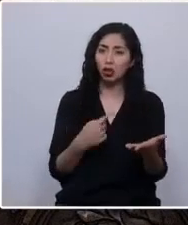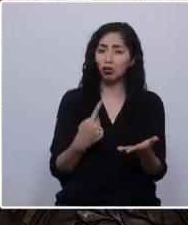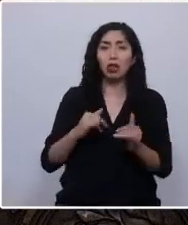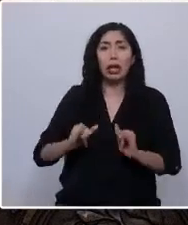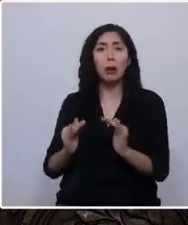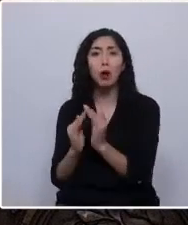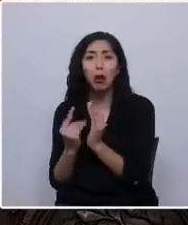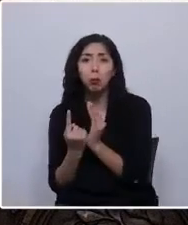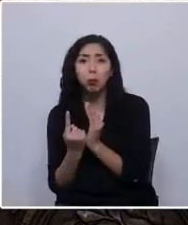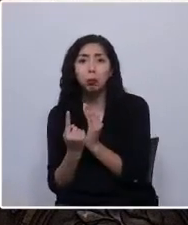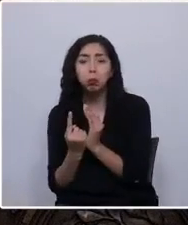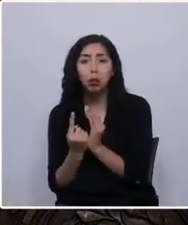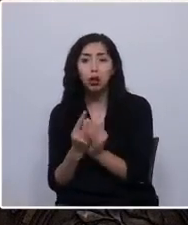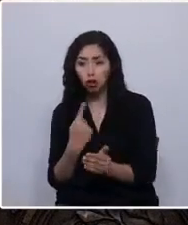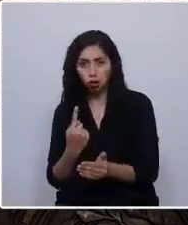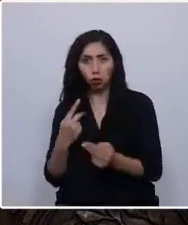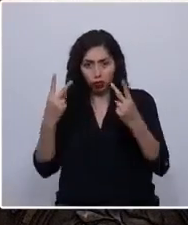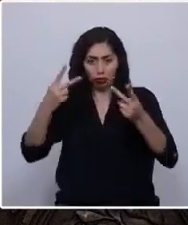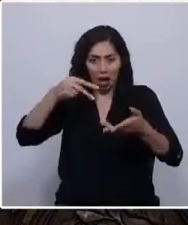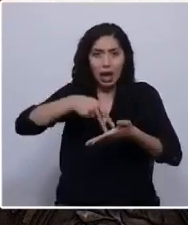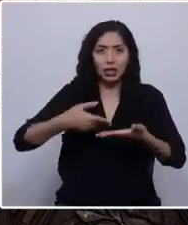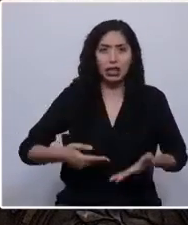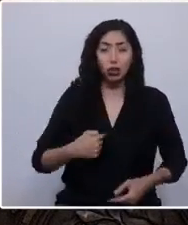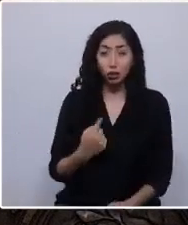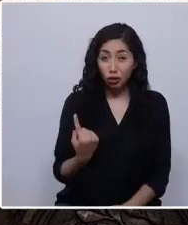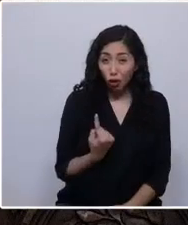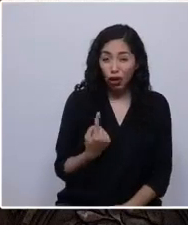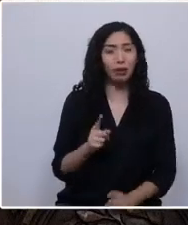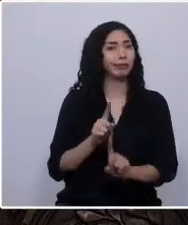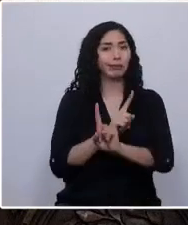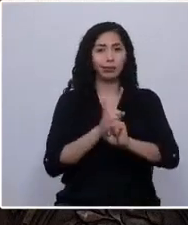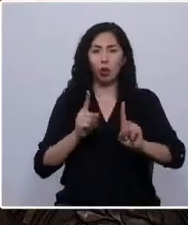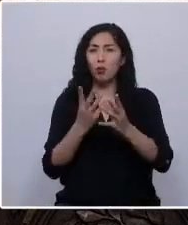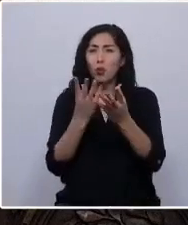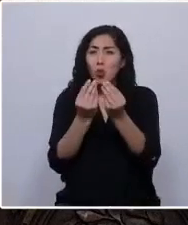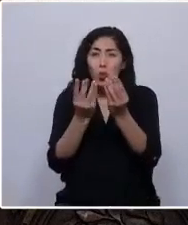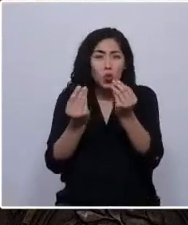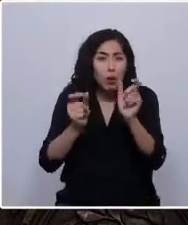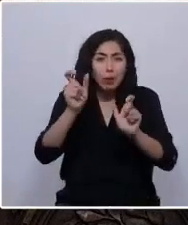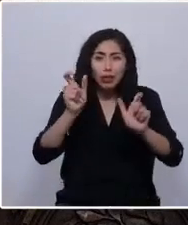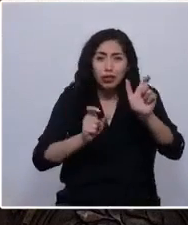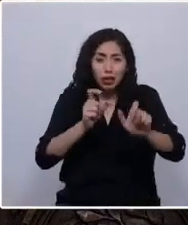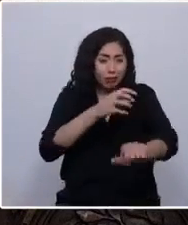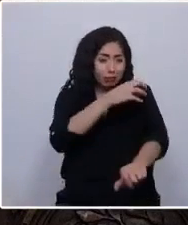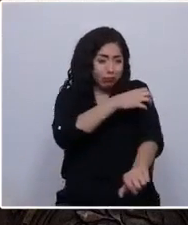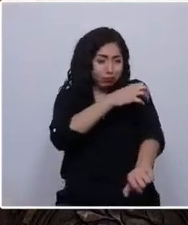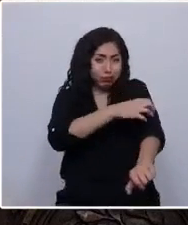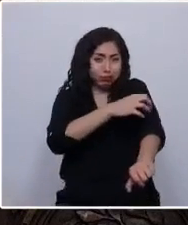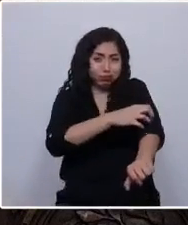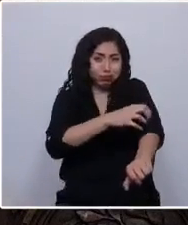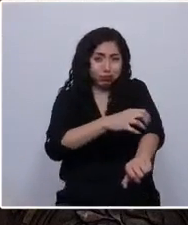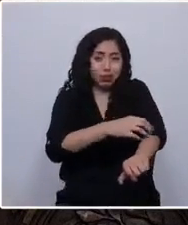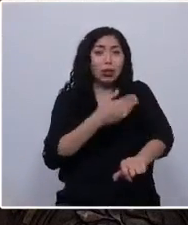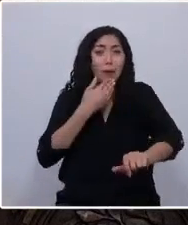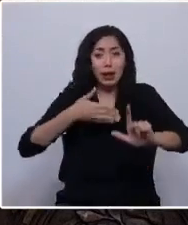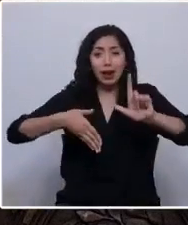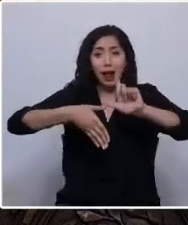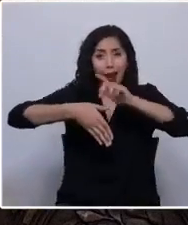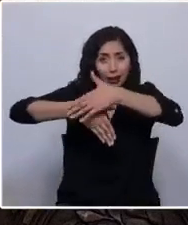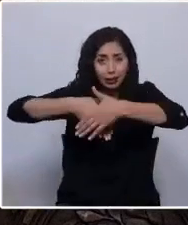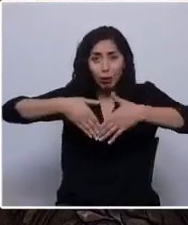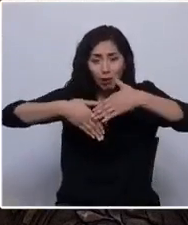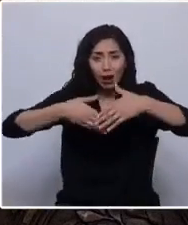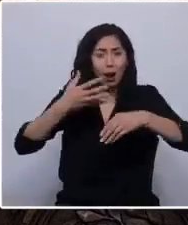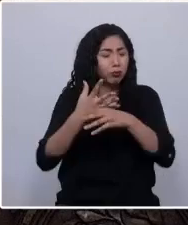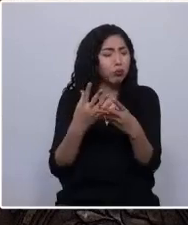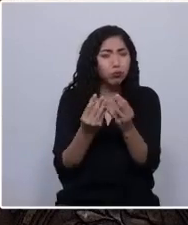estamos, porque no estoy sola. Somos cientos a lo largo de Chile, miles en Latinoamérica, porque el